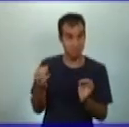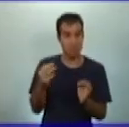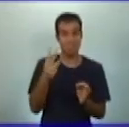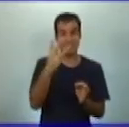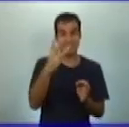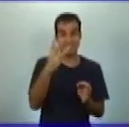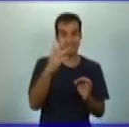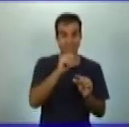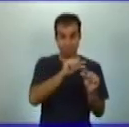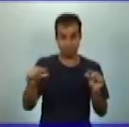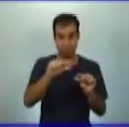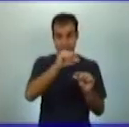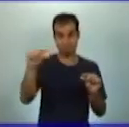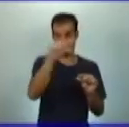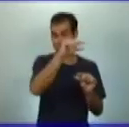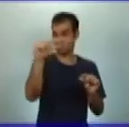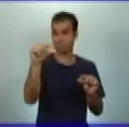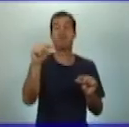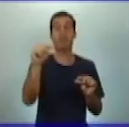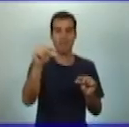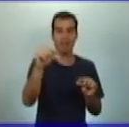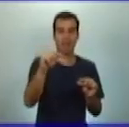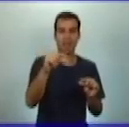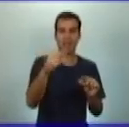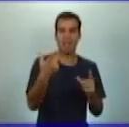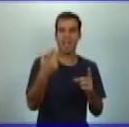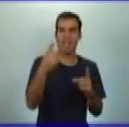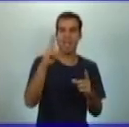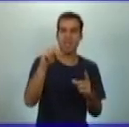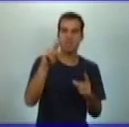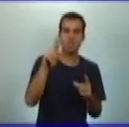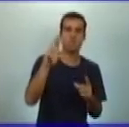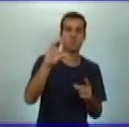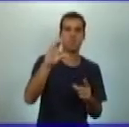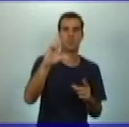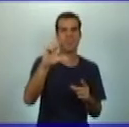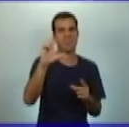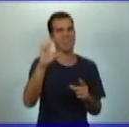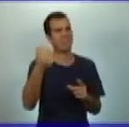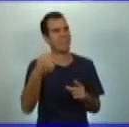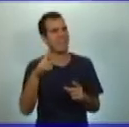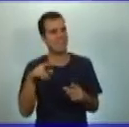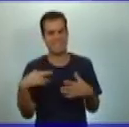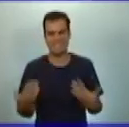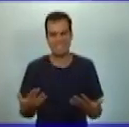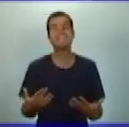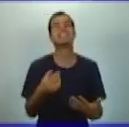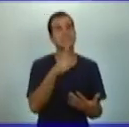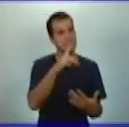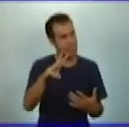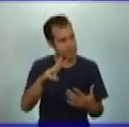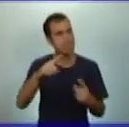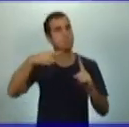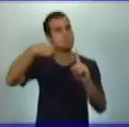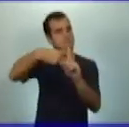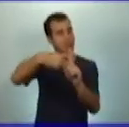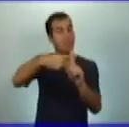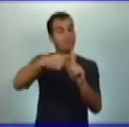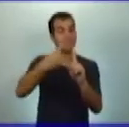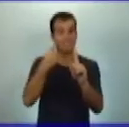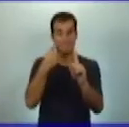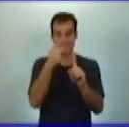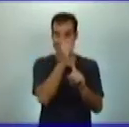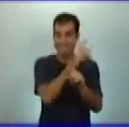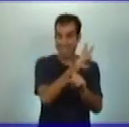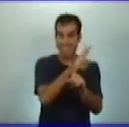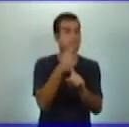distribuidos, entonces su carga nuclear es 13 más. Recuerden que tenemos que poner el valor de la carga, que es positivo, porque es la